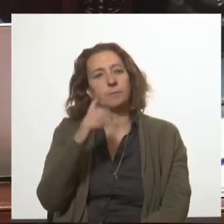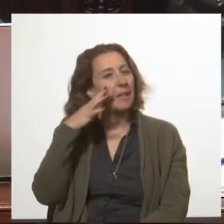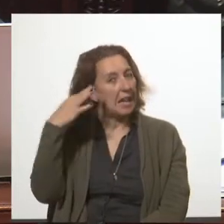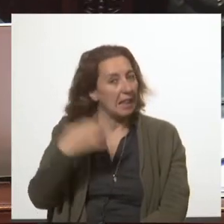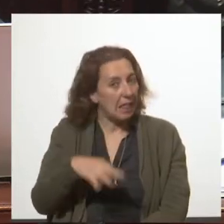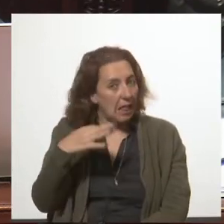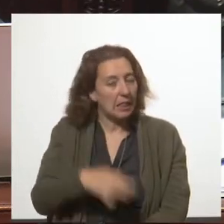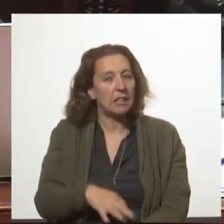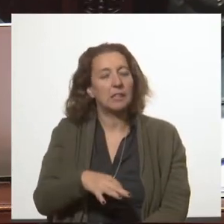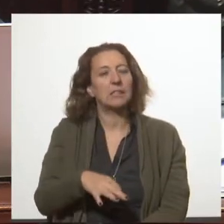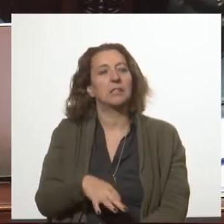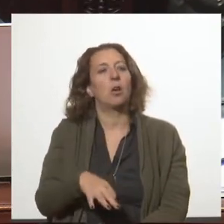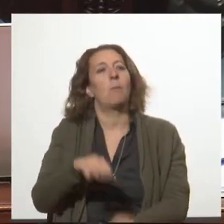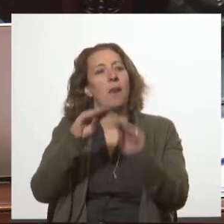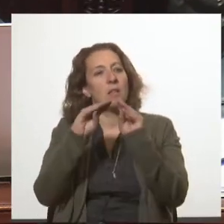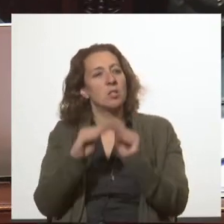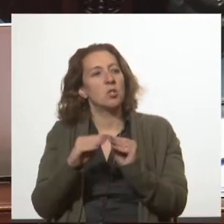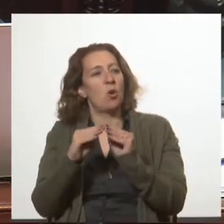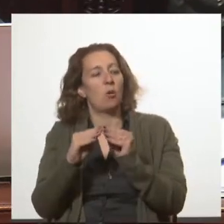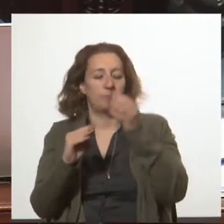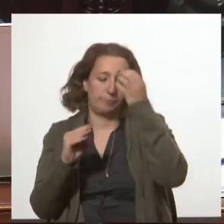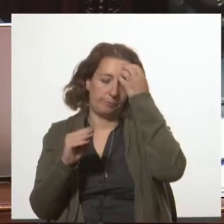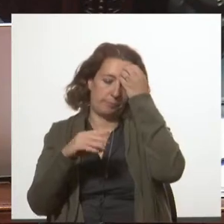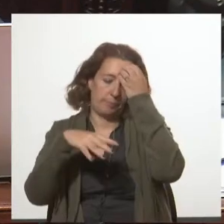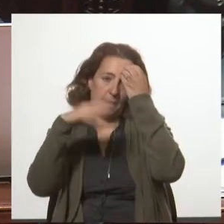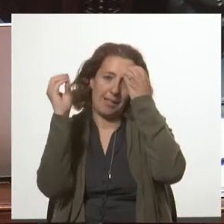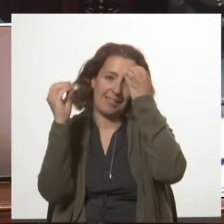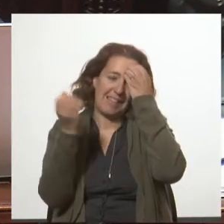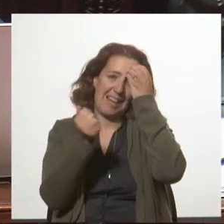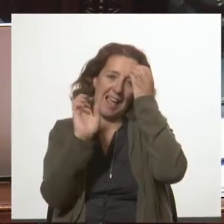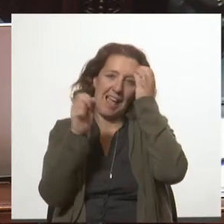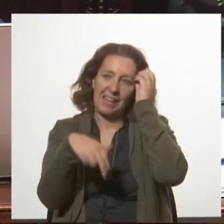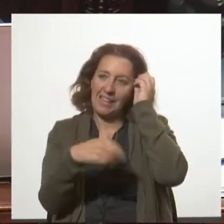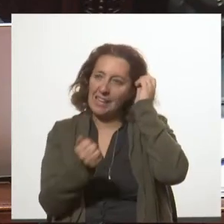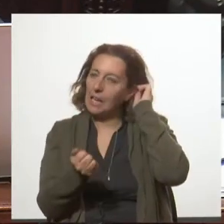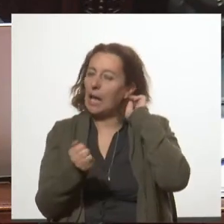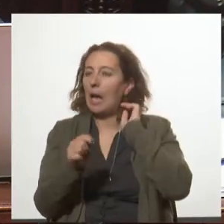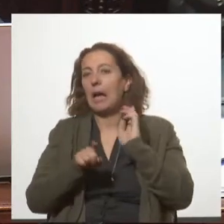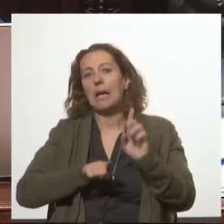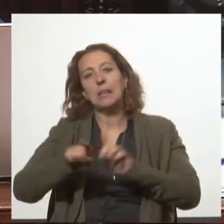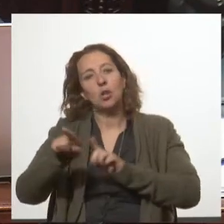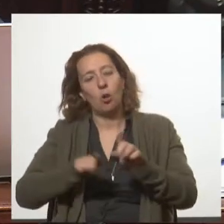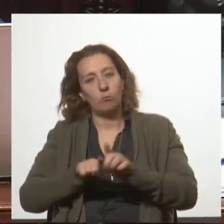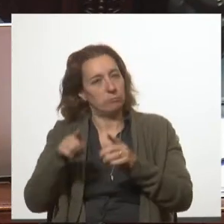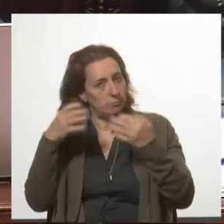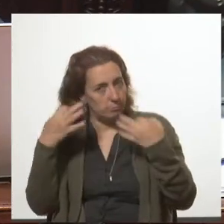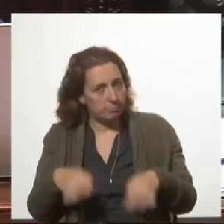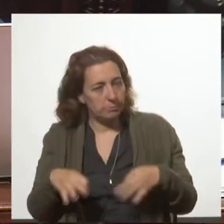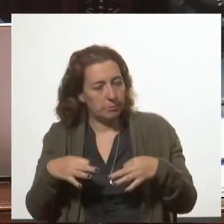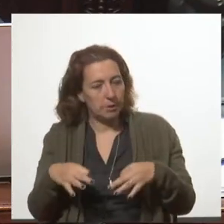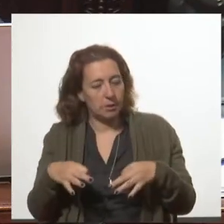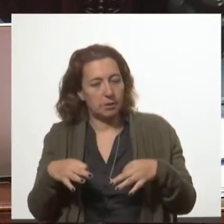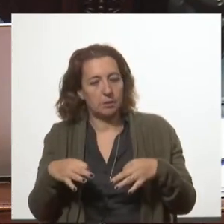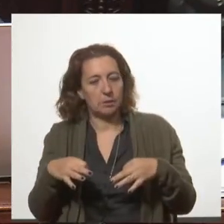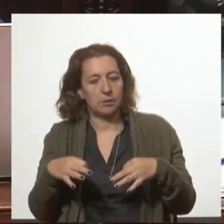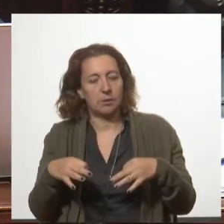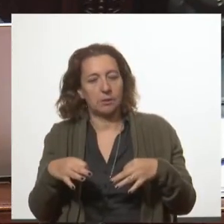hechos la operación delantera negra y su gestión este en la práctica este